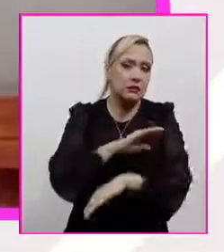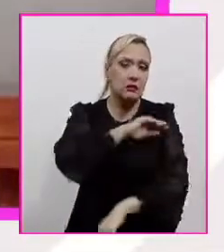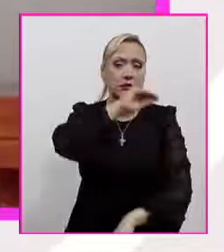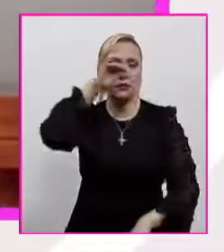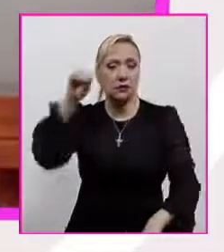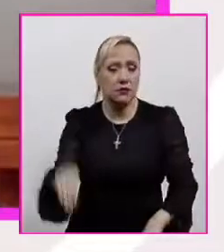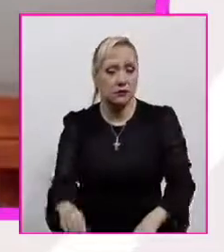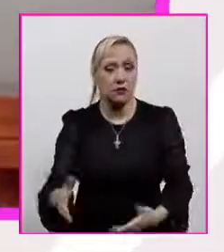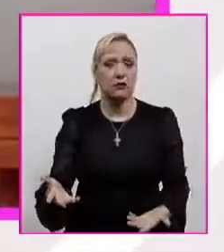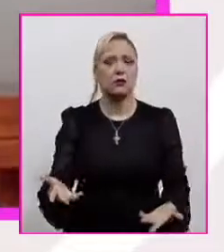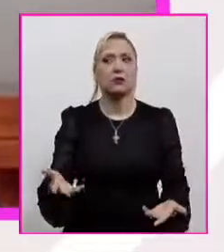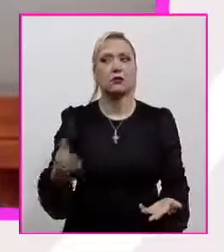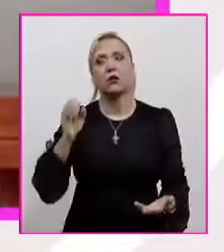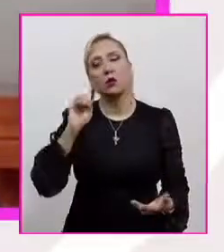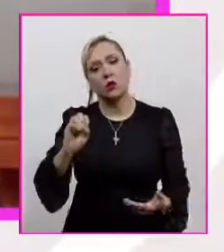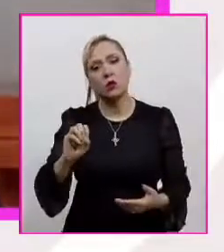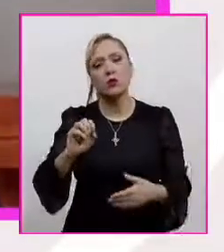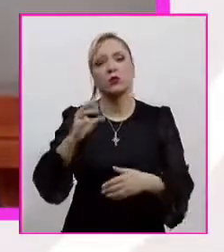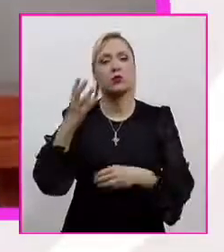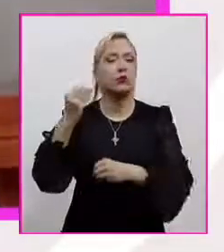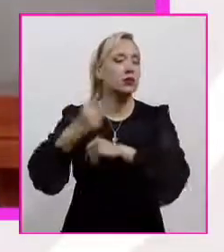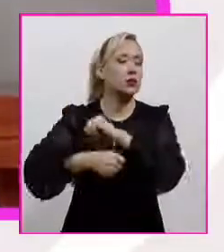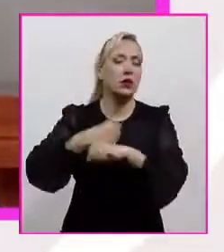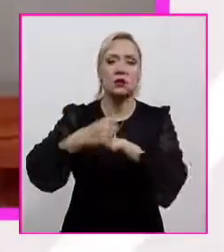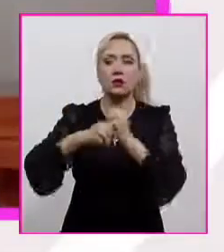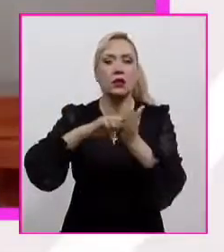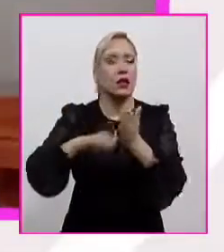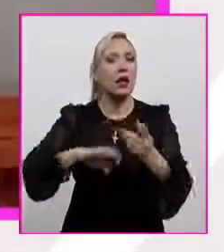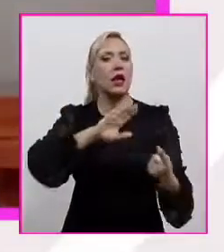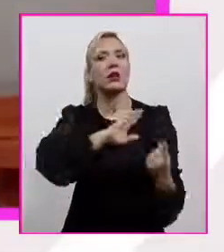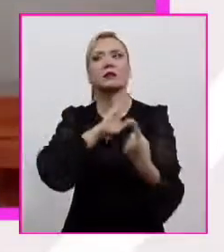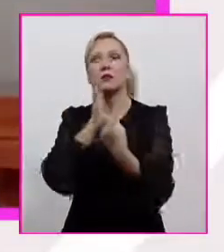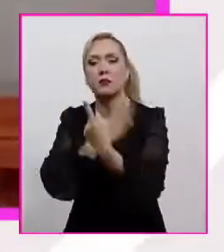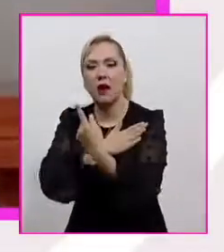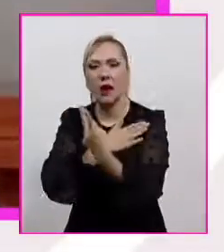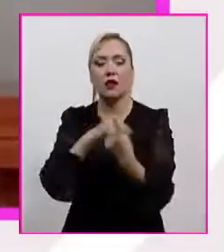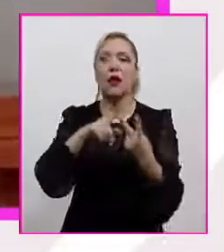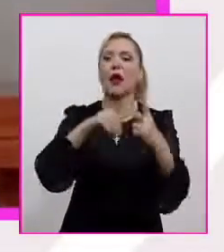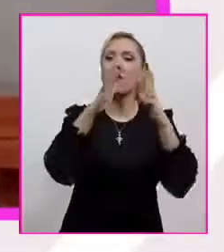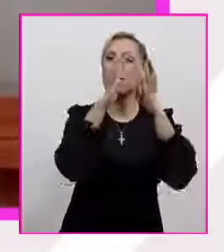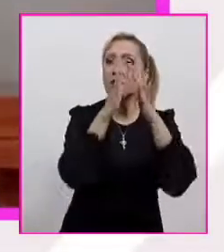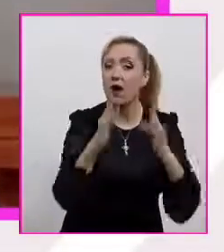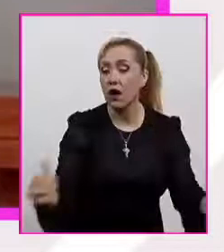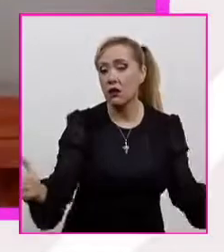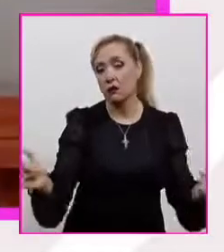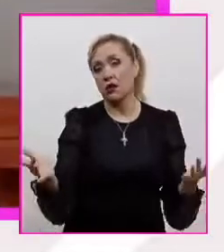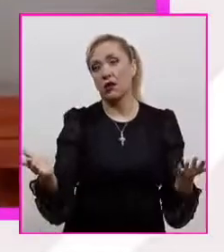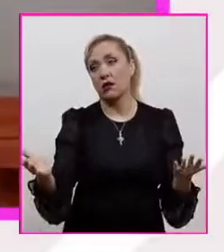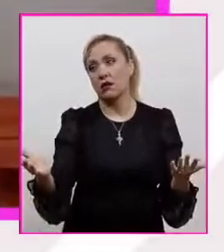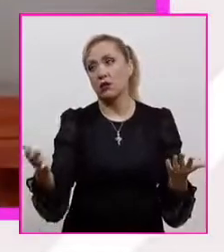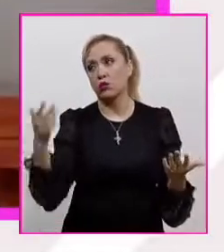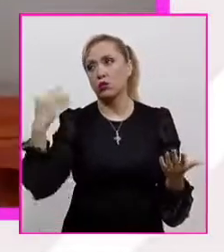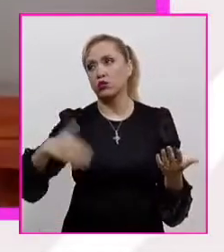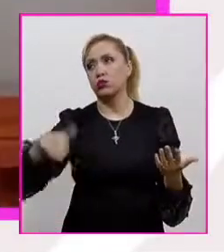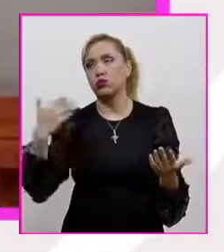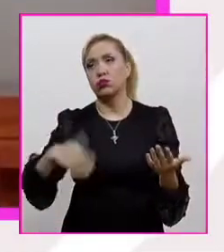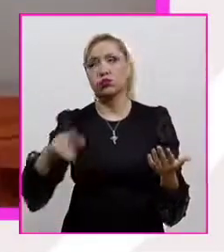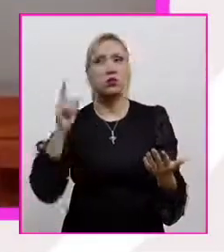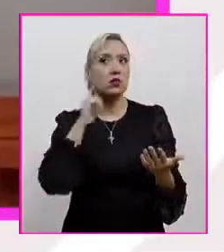han aceptado como tales hace muchos años, como pueden ser España o Francia, que tienen alrededor de entre